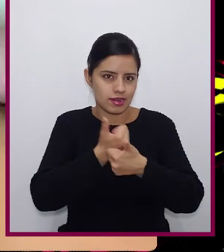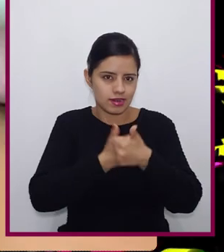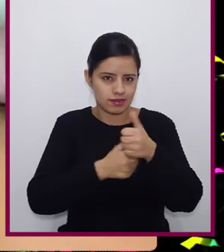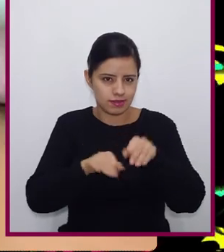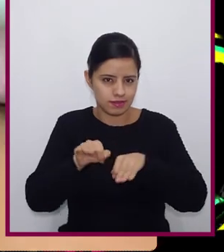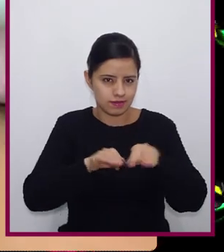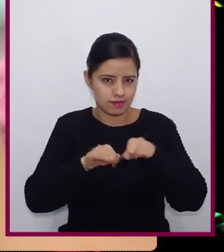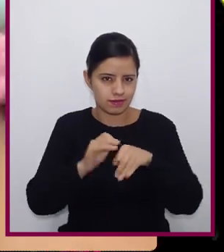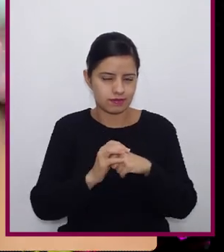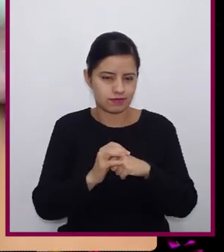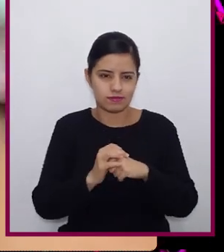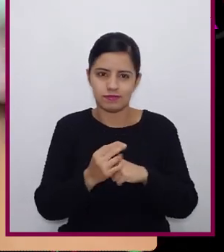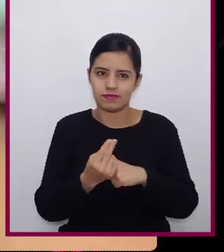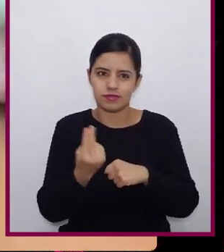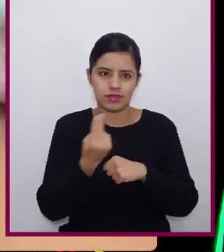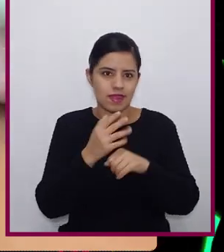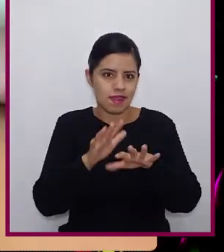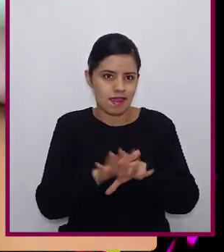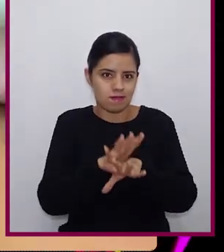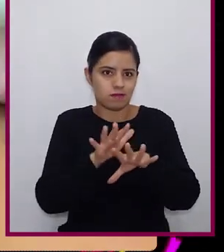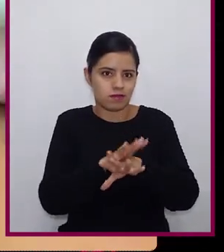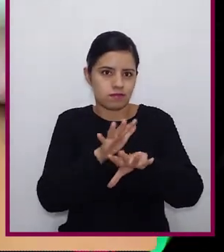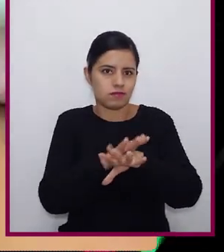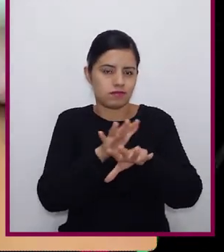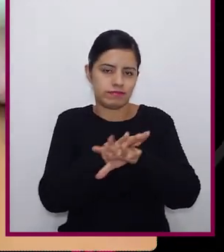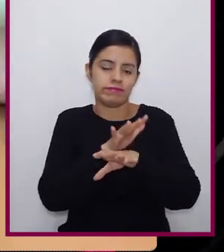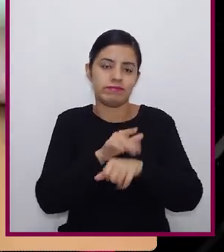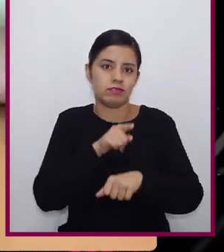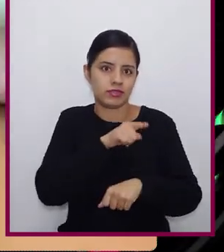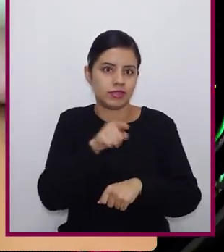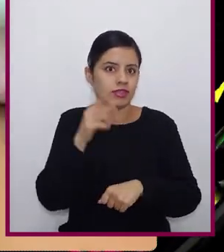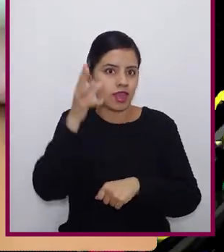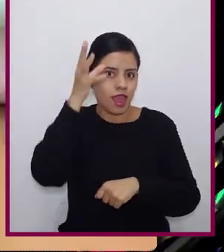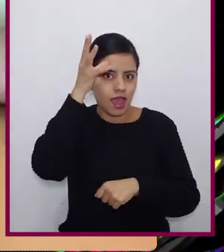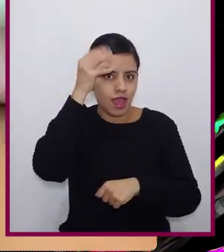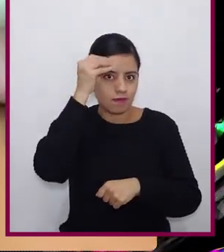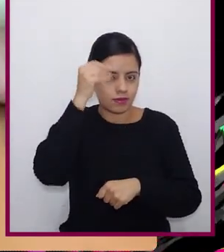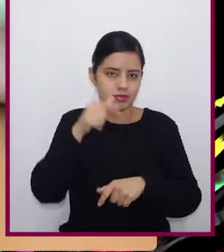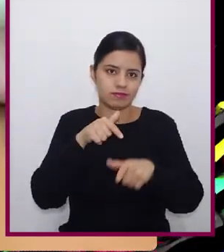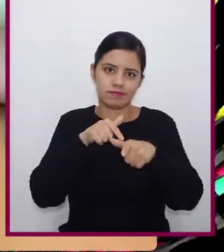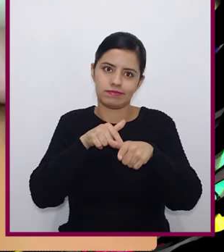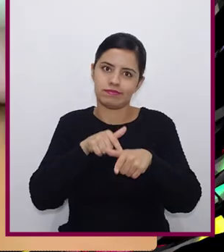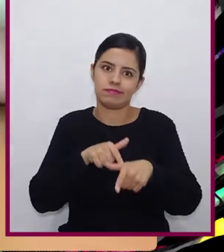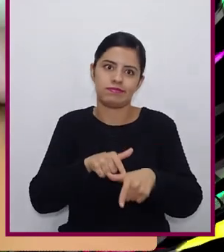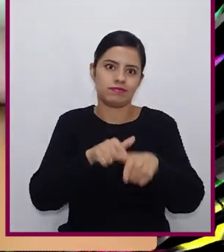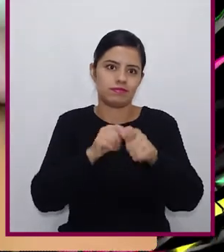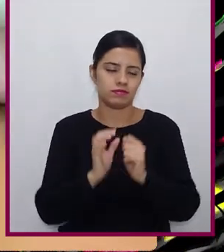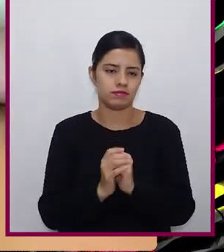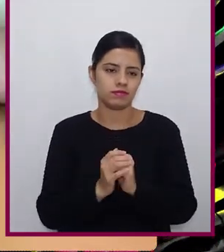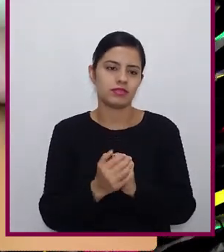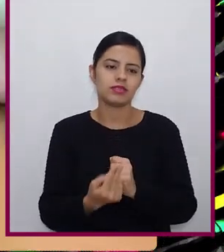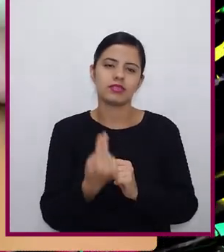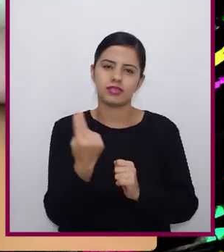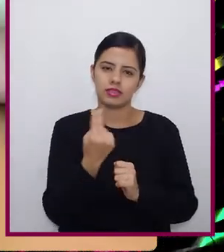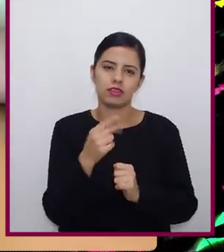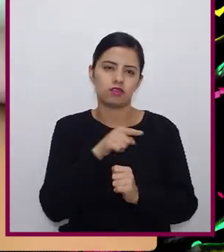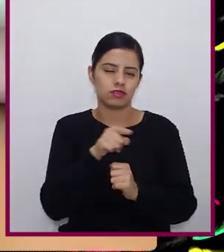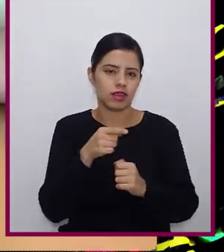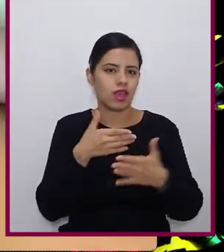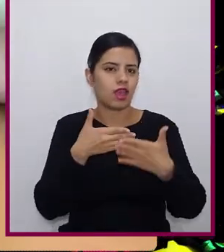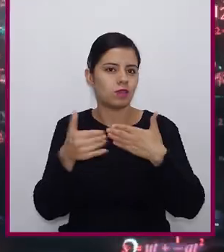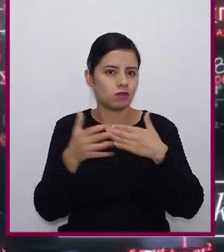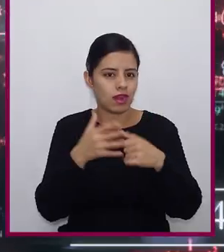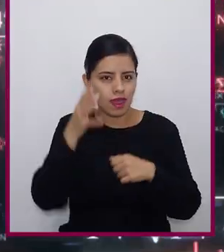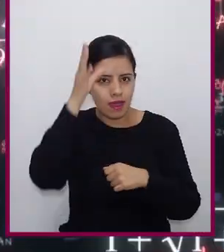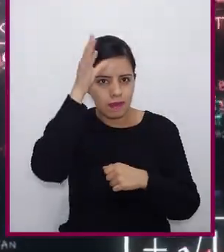es constante cambio y constante conocimiento. Entonces, eventualmente tenemos que estarnos actualizando tanto